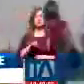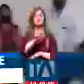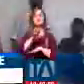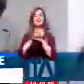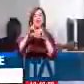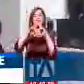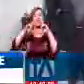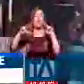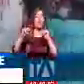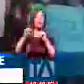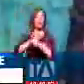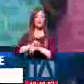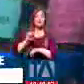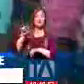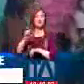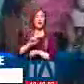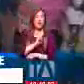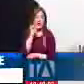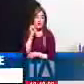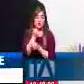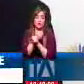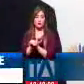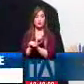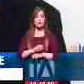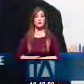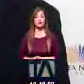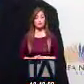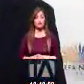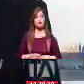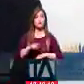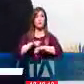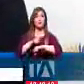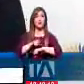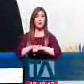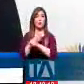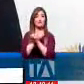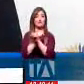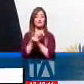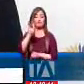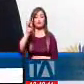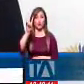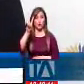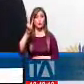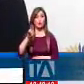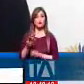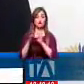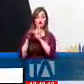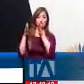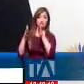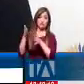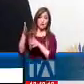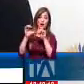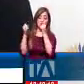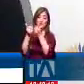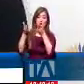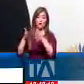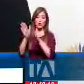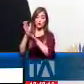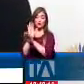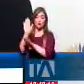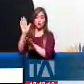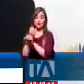en Napo. Ella tiene derecho a defenderse. Se le dio 72 horas a la compañera Rosa Cerda para que realice sus